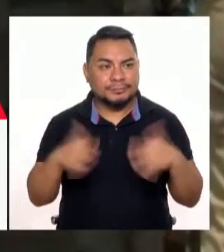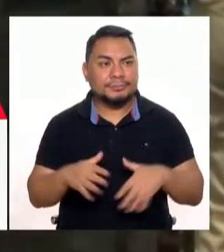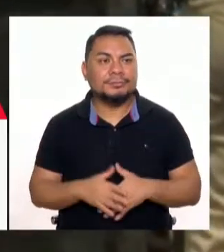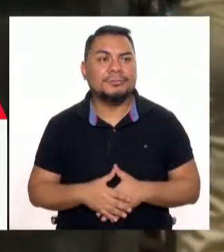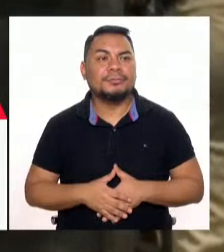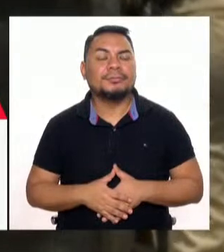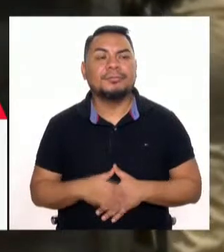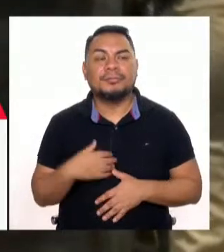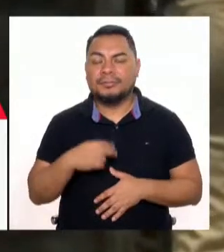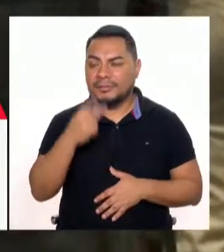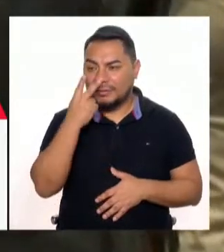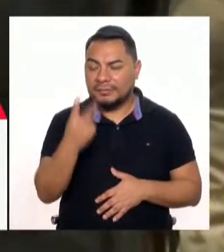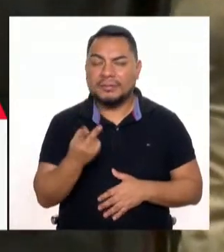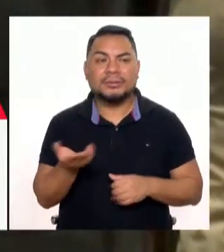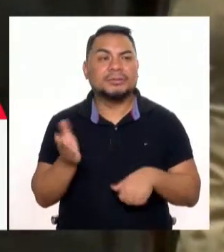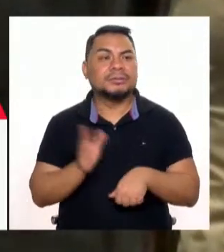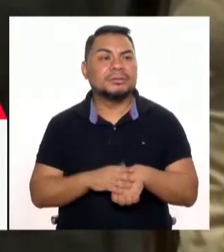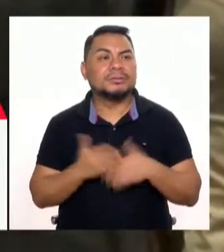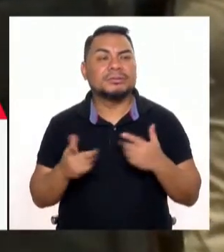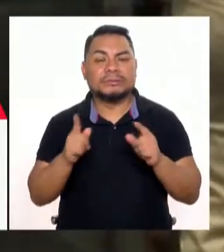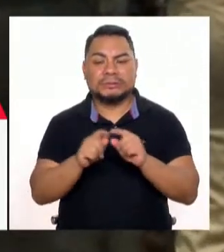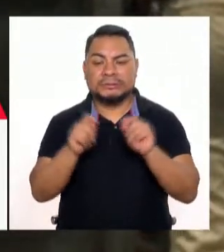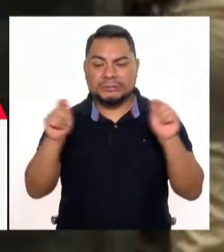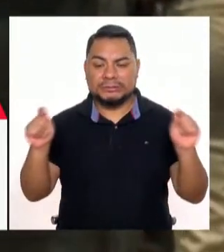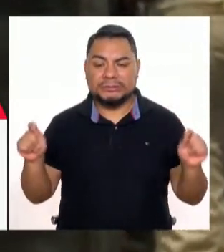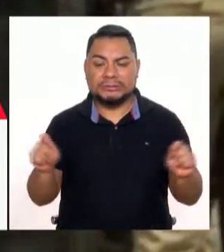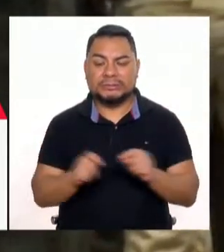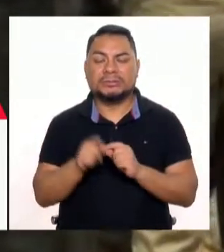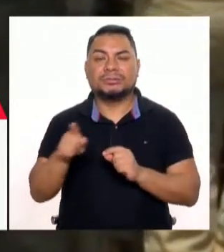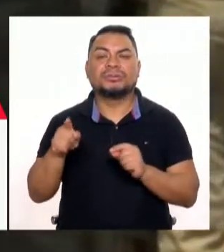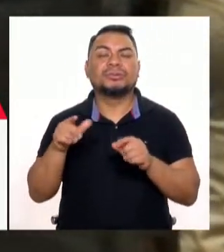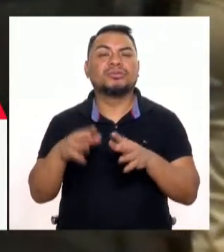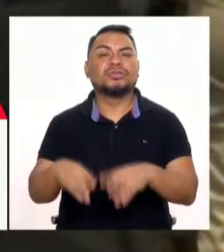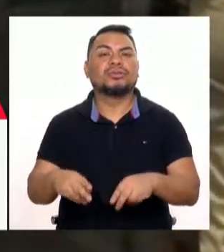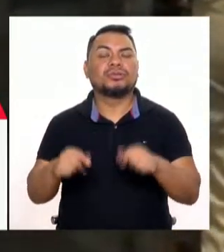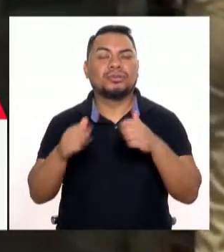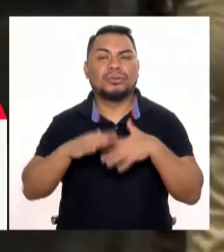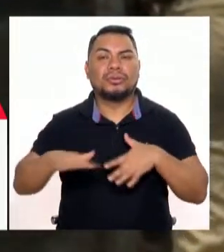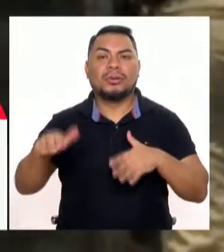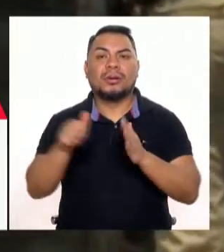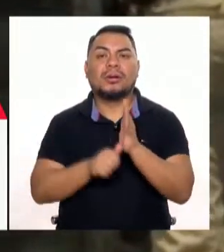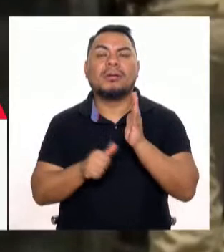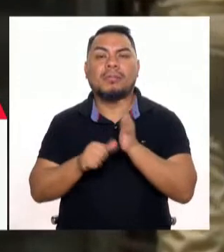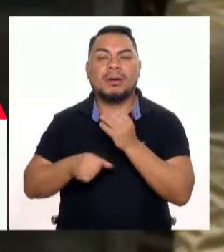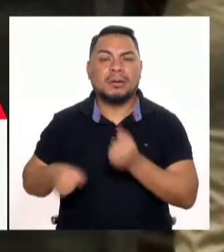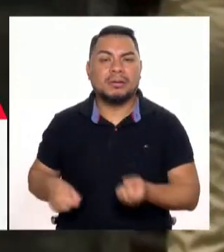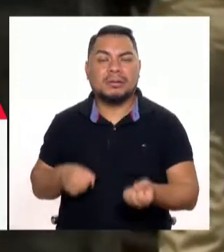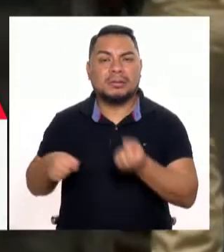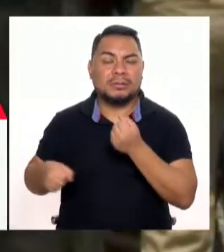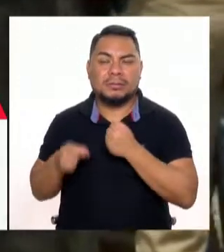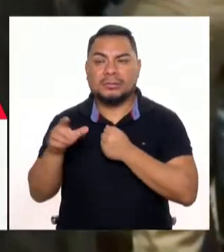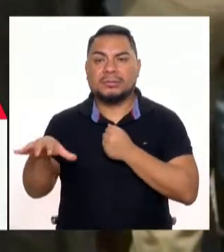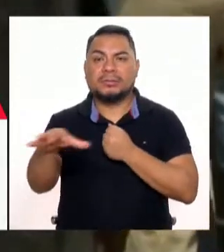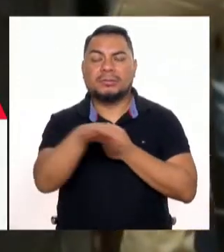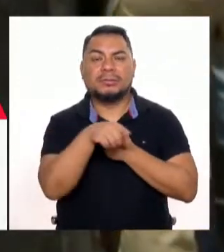ver sobre la titulación de sus tierras de nuestros hermanos agricultores capitaleros